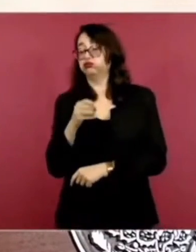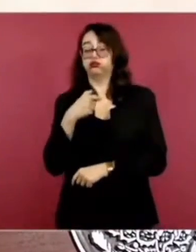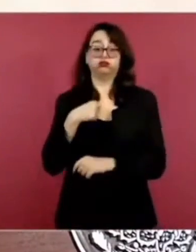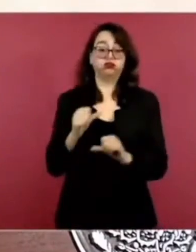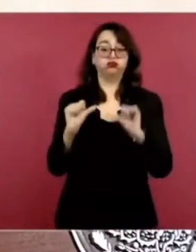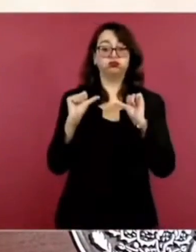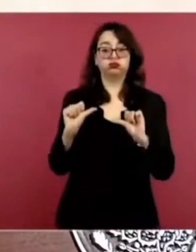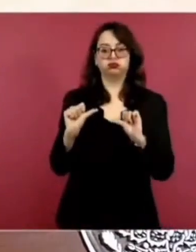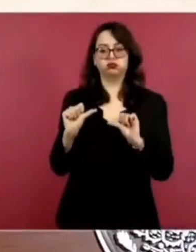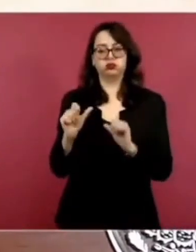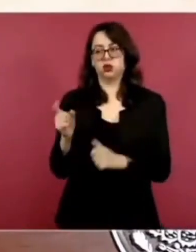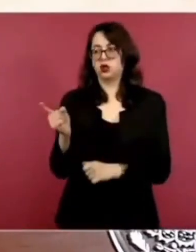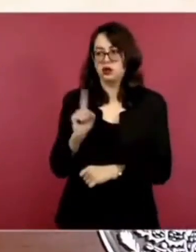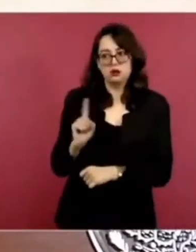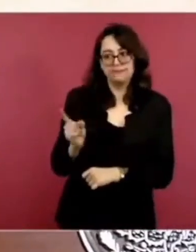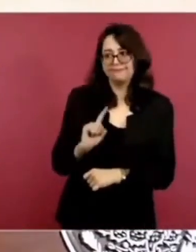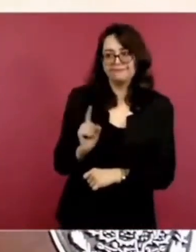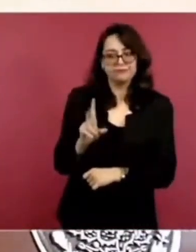A ver que te digan,